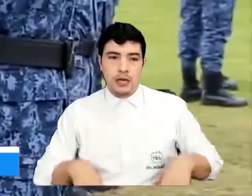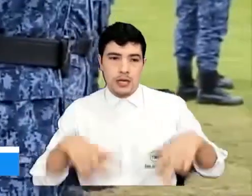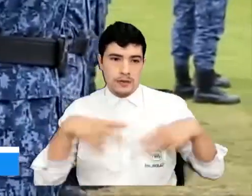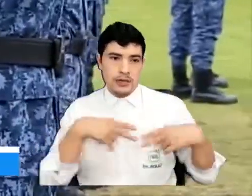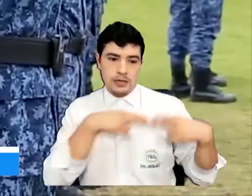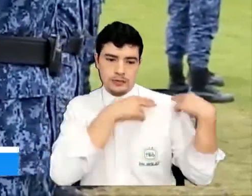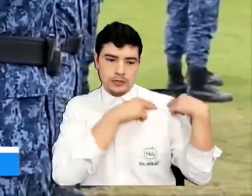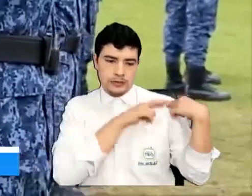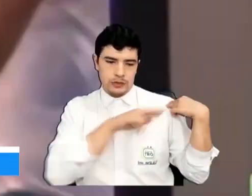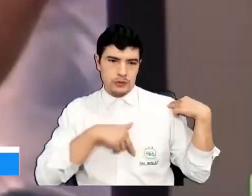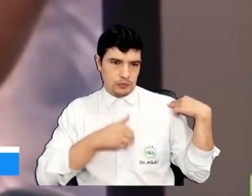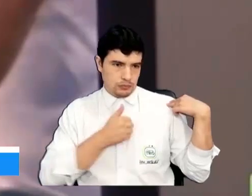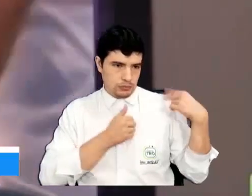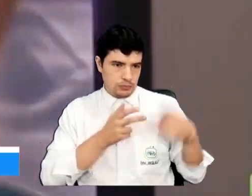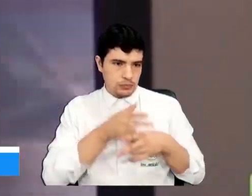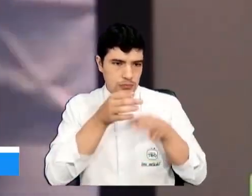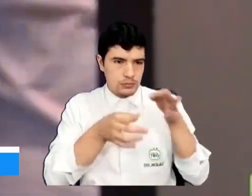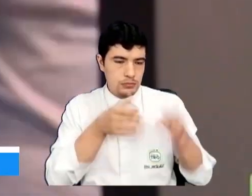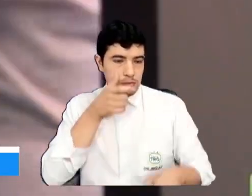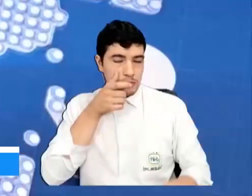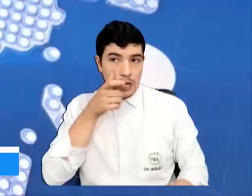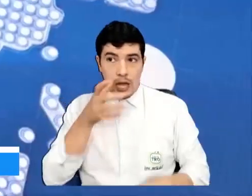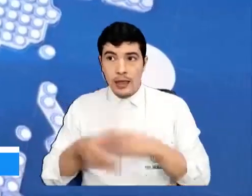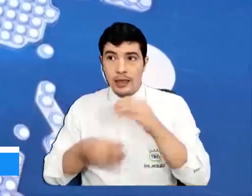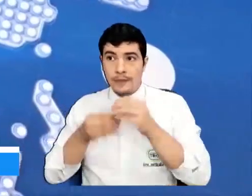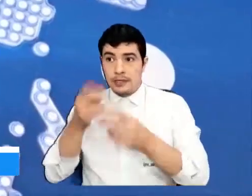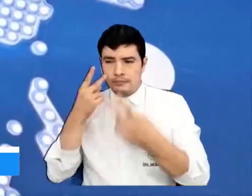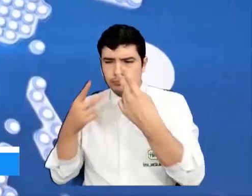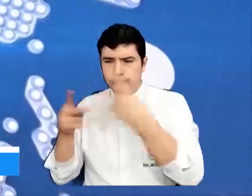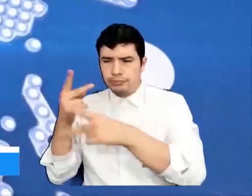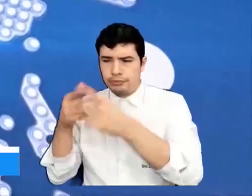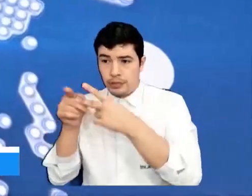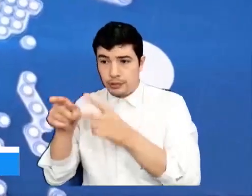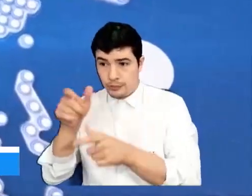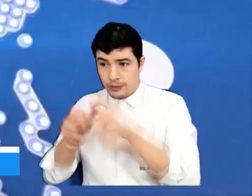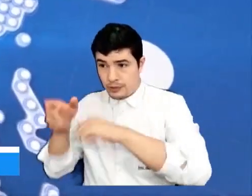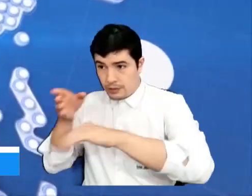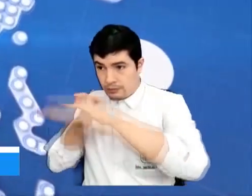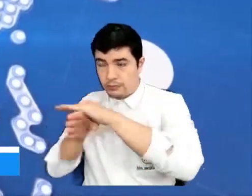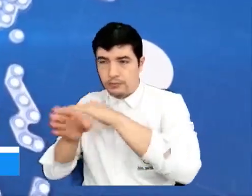garantías de que el INPEC dote a sus trabajadores de trajes especiales para los recorridos.